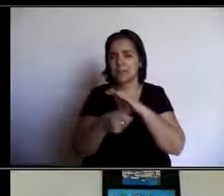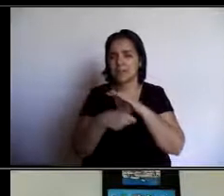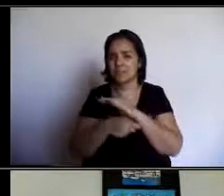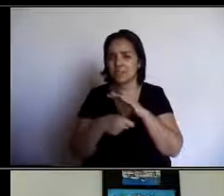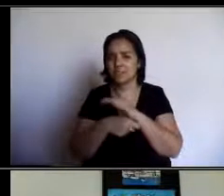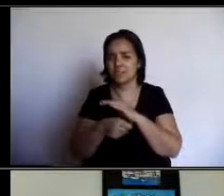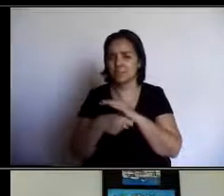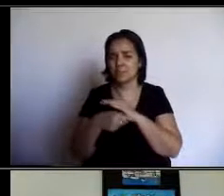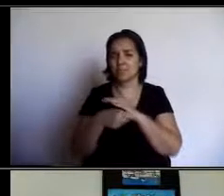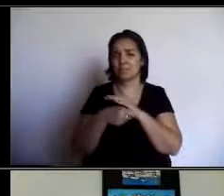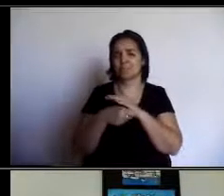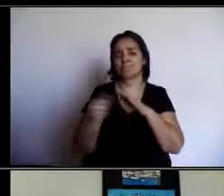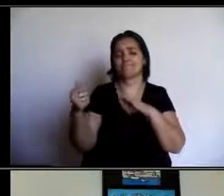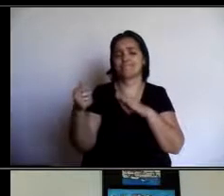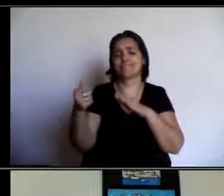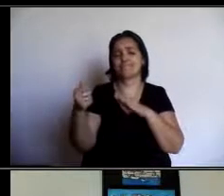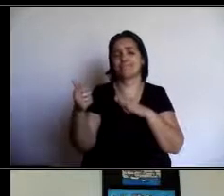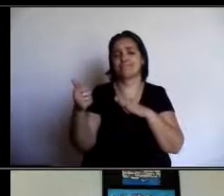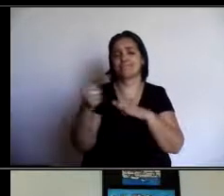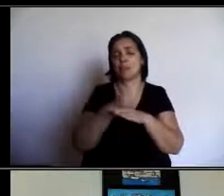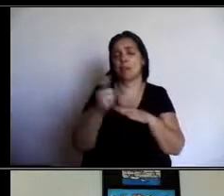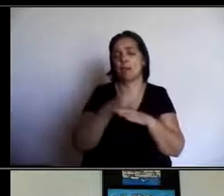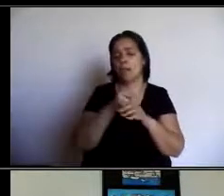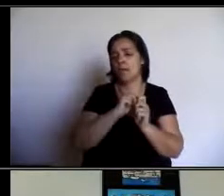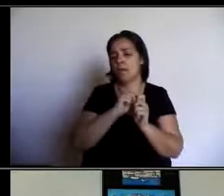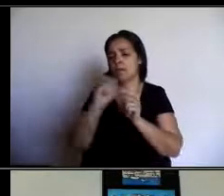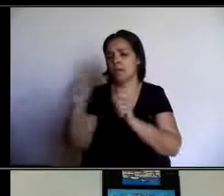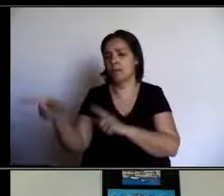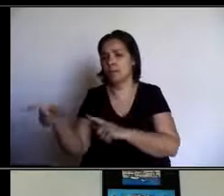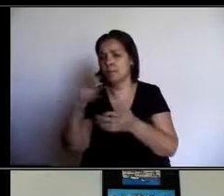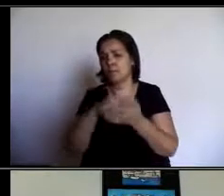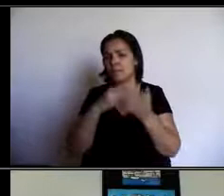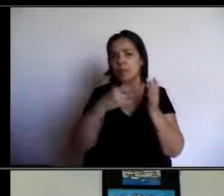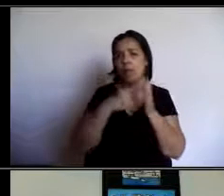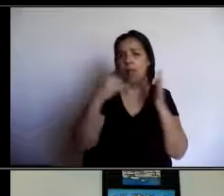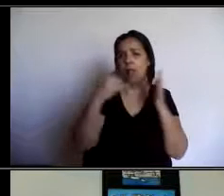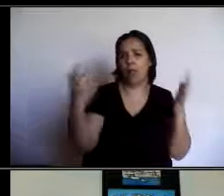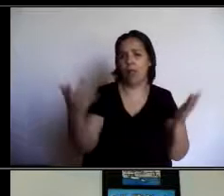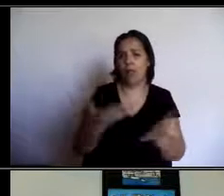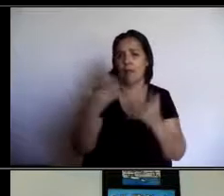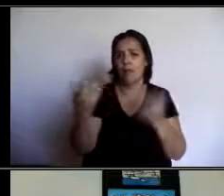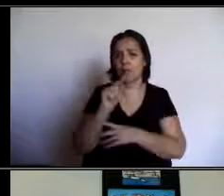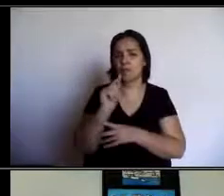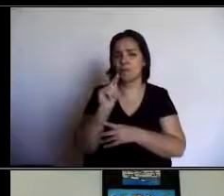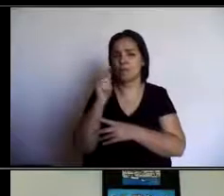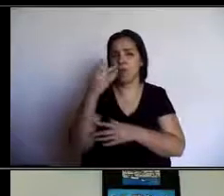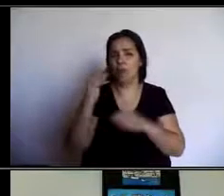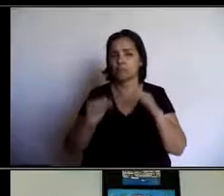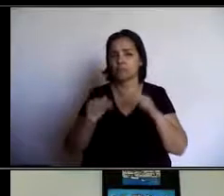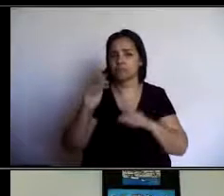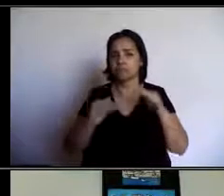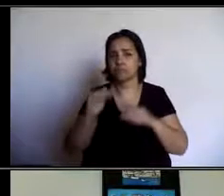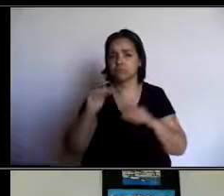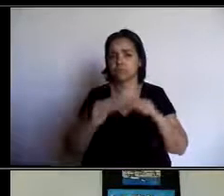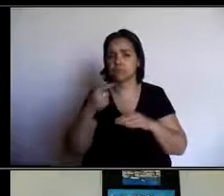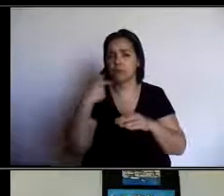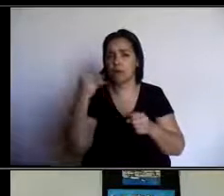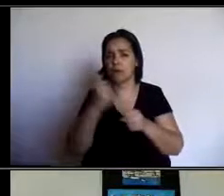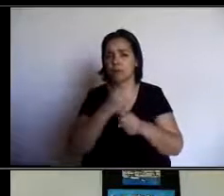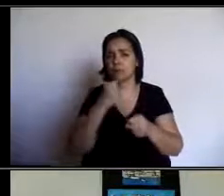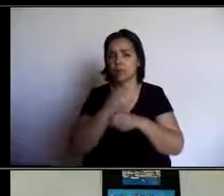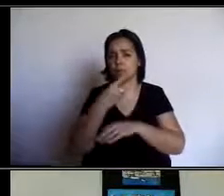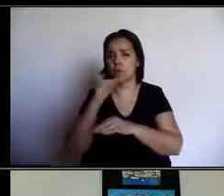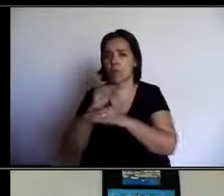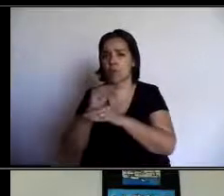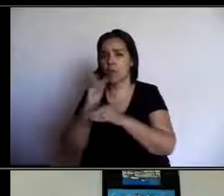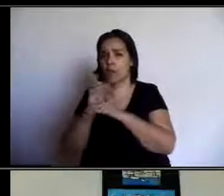el despoblamiento, ¿qué actuaciones y programas concretos deben primar para buscar un equilibrio entre empleo y cuidado del